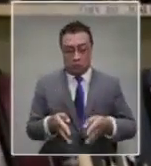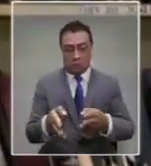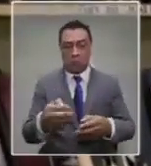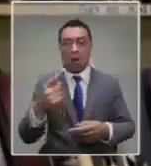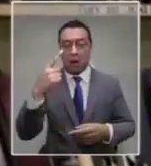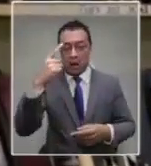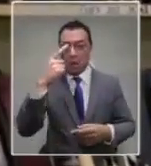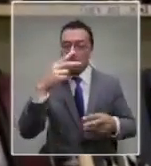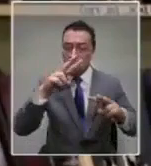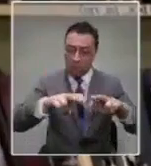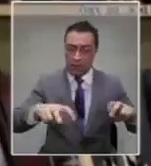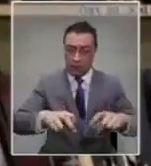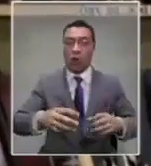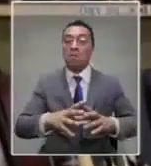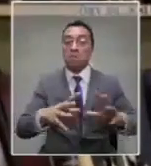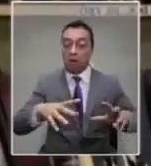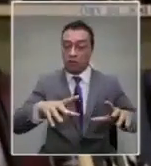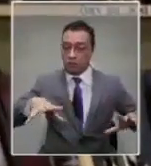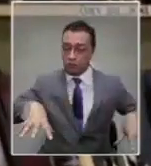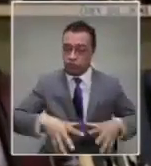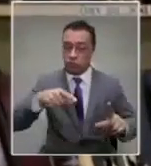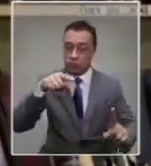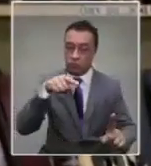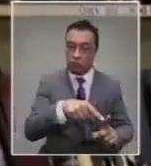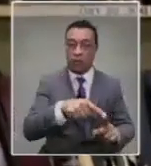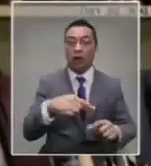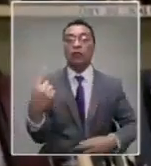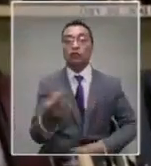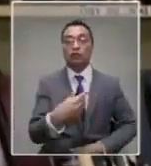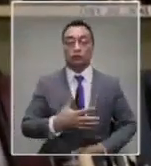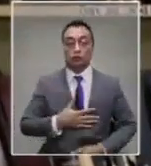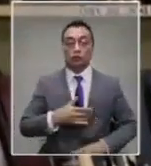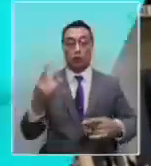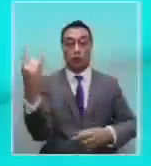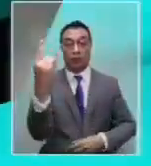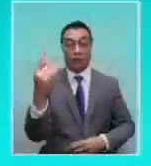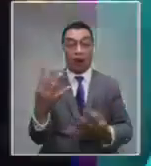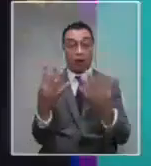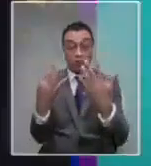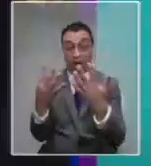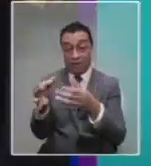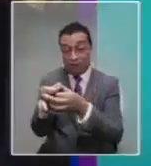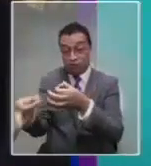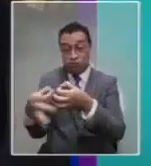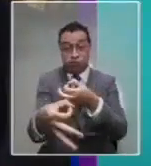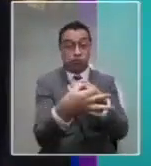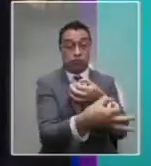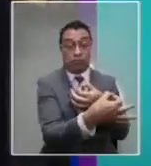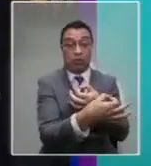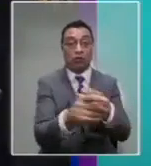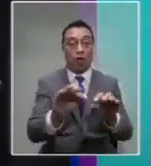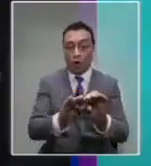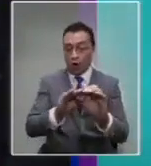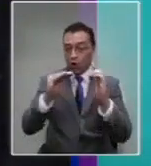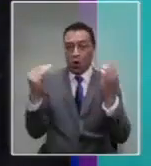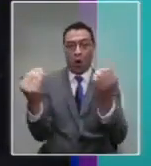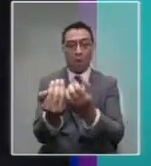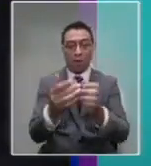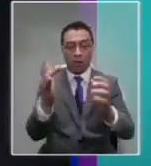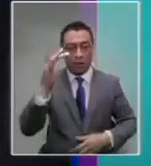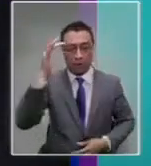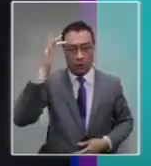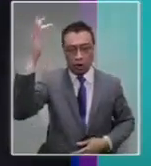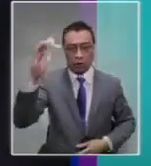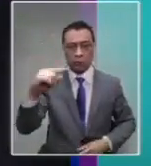investigación y vamos a potenciar algunas líneas de investigación. Pero nosotros como universidad tenemos 9 facultades, tenemos prácticamente el espectro completo